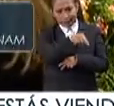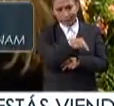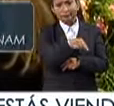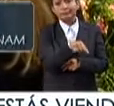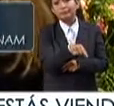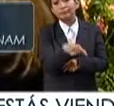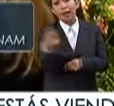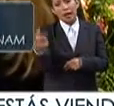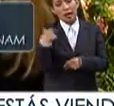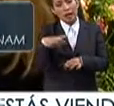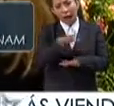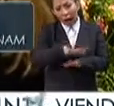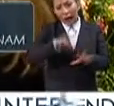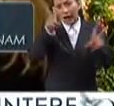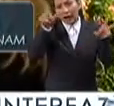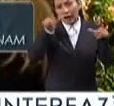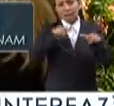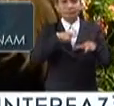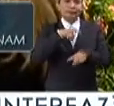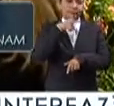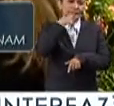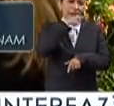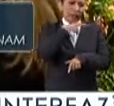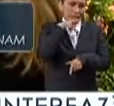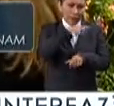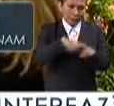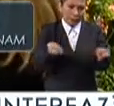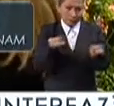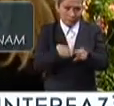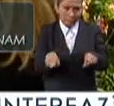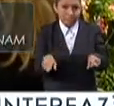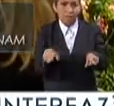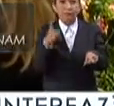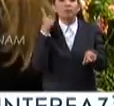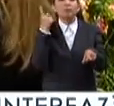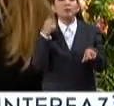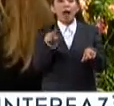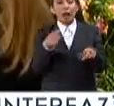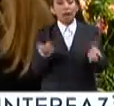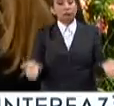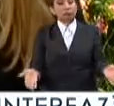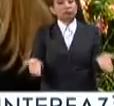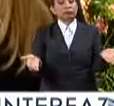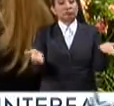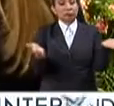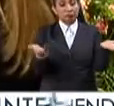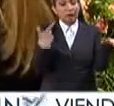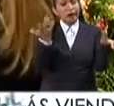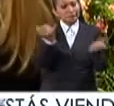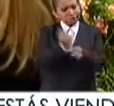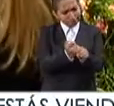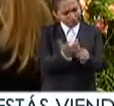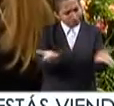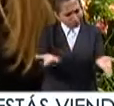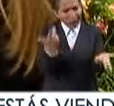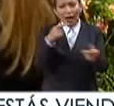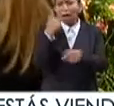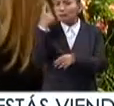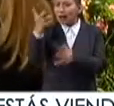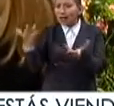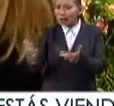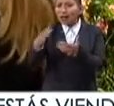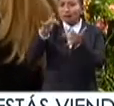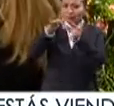en estas áreas de lenguas en realmente para fomentar la investigación para fomentar